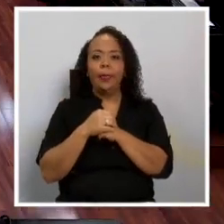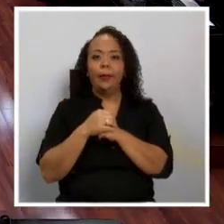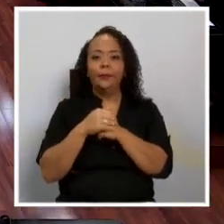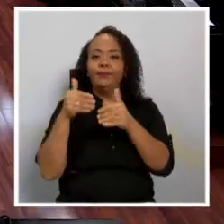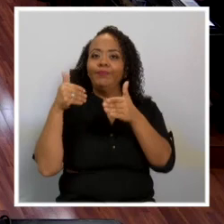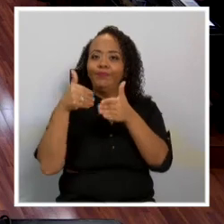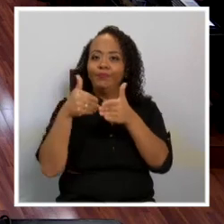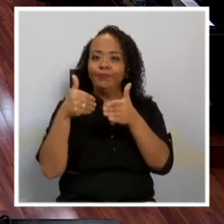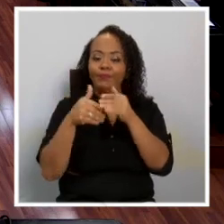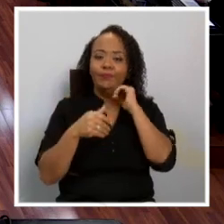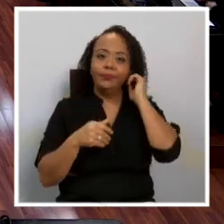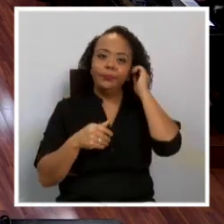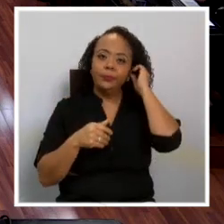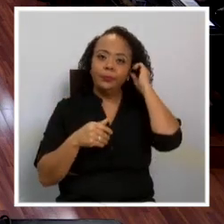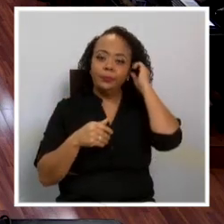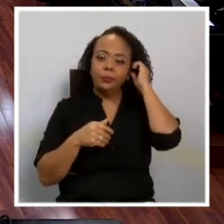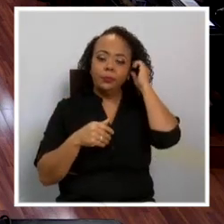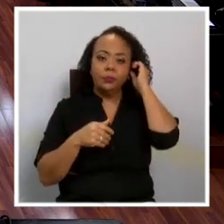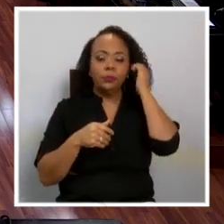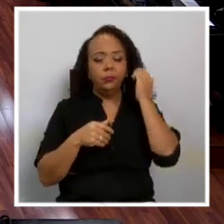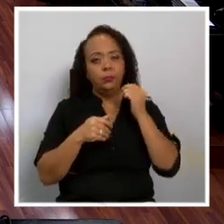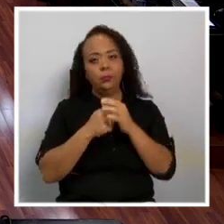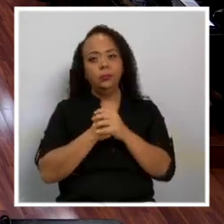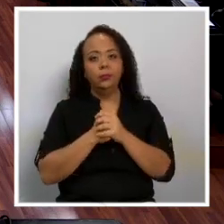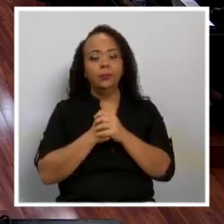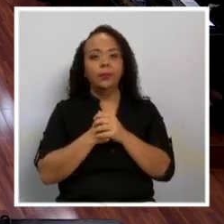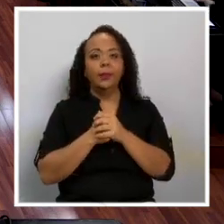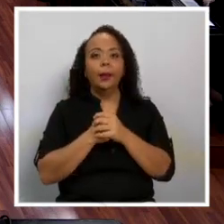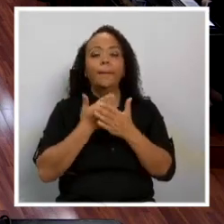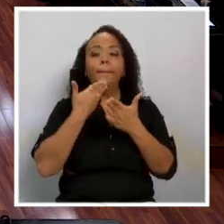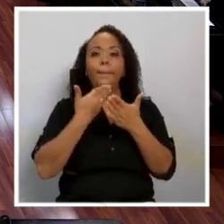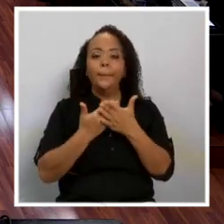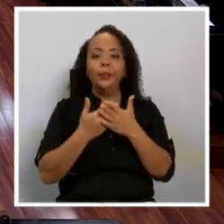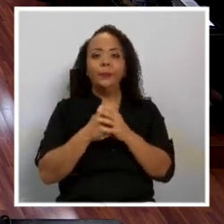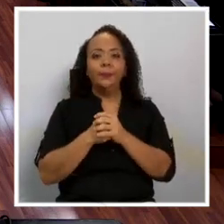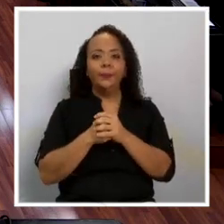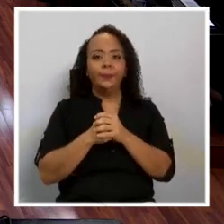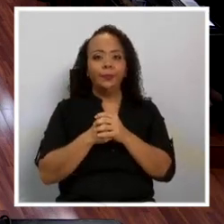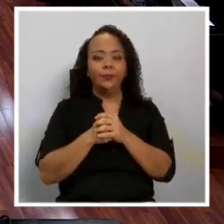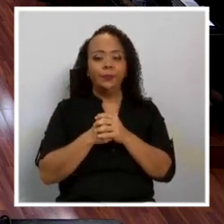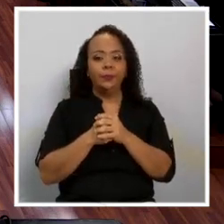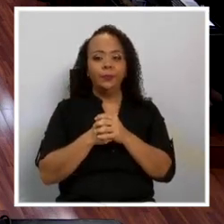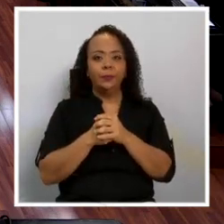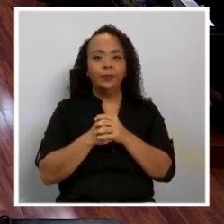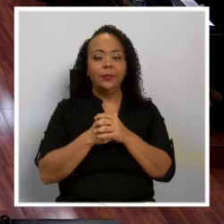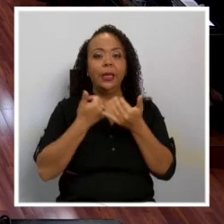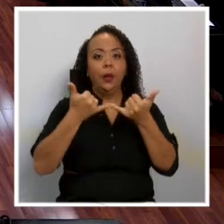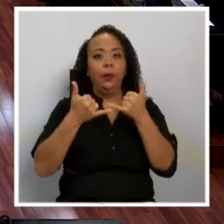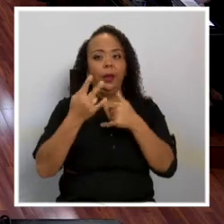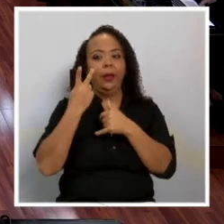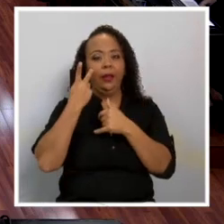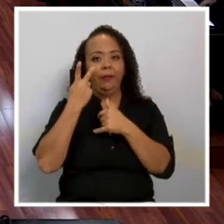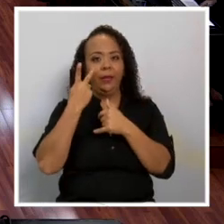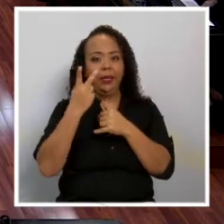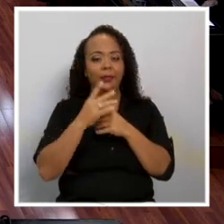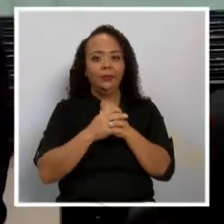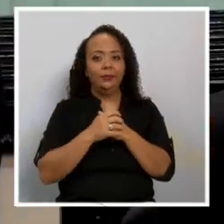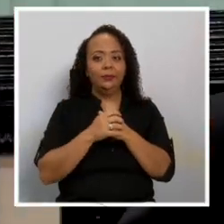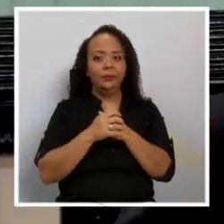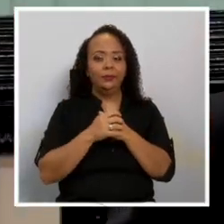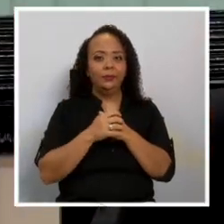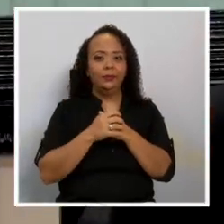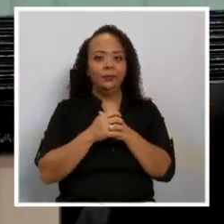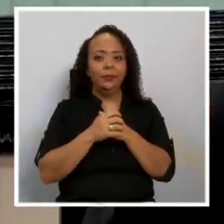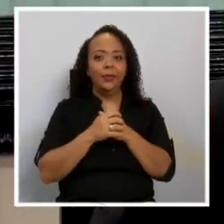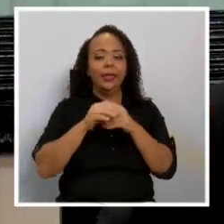los sectores históricamente que la unidad ha apoyado. Don Alejandro Barahona y don José Carlos Chinchilla, doña Laura, vamos de inmediato con lo que